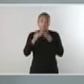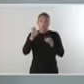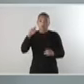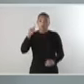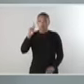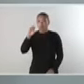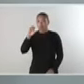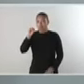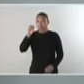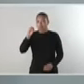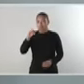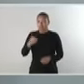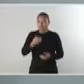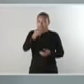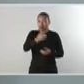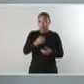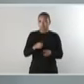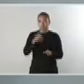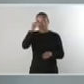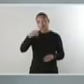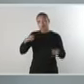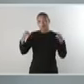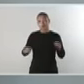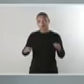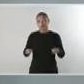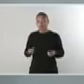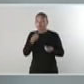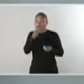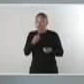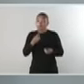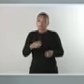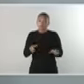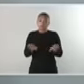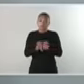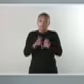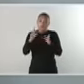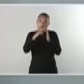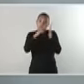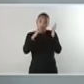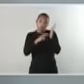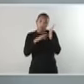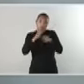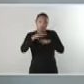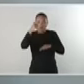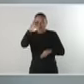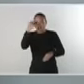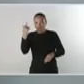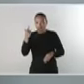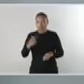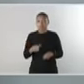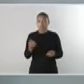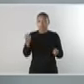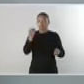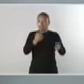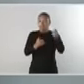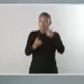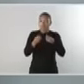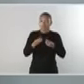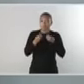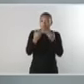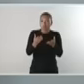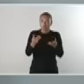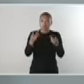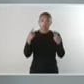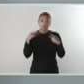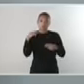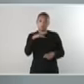campo propongo simplificar las reglas para que estas sean sencillas y expeditas y que los recursos lleguen oportunamente